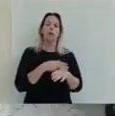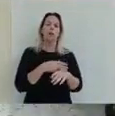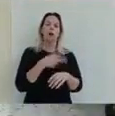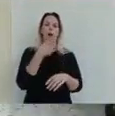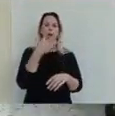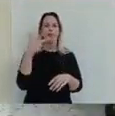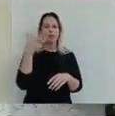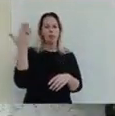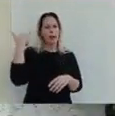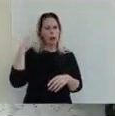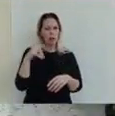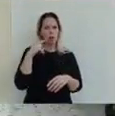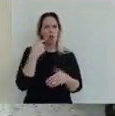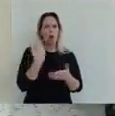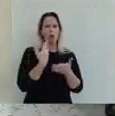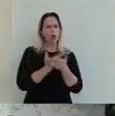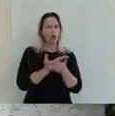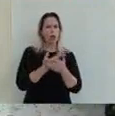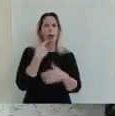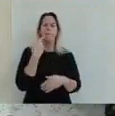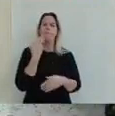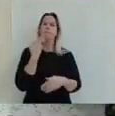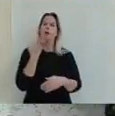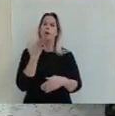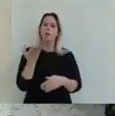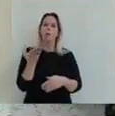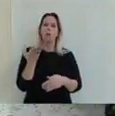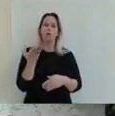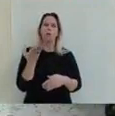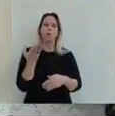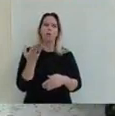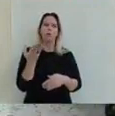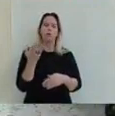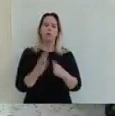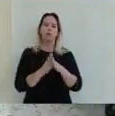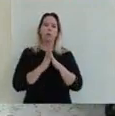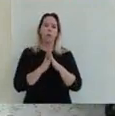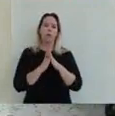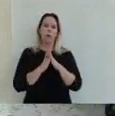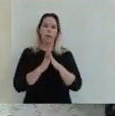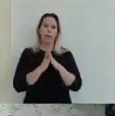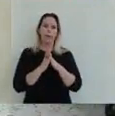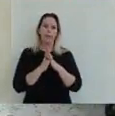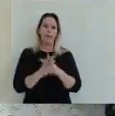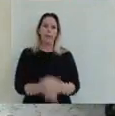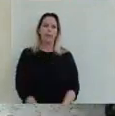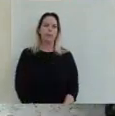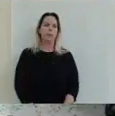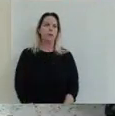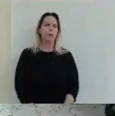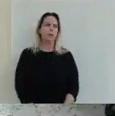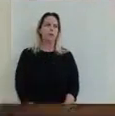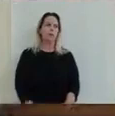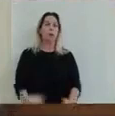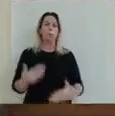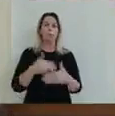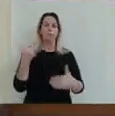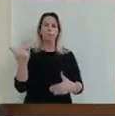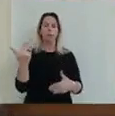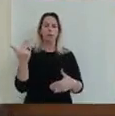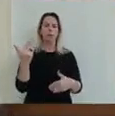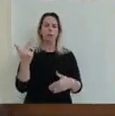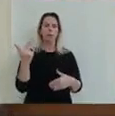más de tres semanas. Si empezaron a funcionar ayer o esta semana. Con relación a lo que usted dice que no funcionan los consultorios externos,